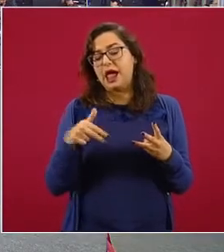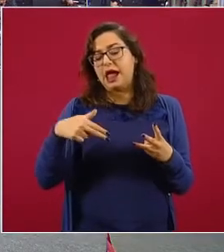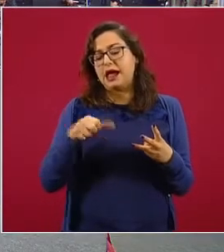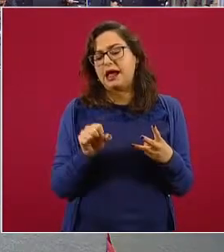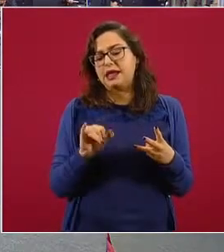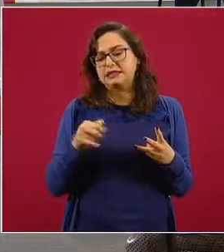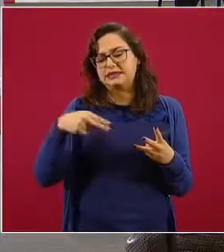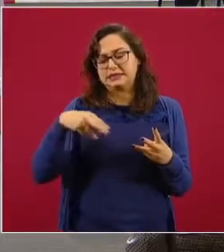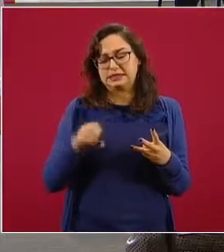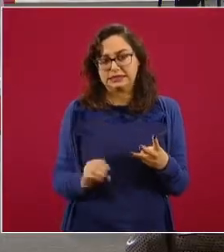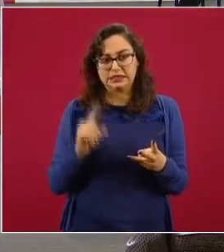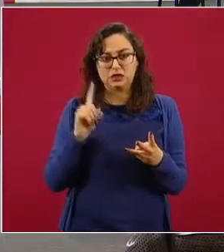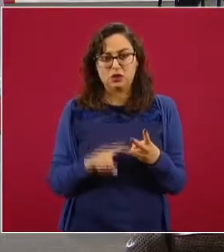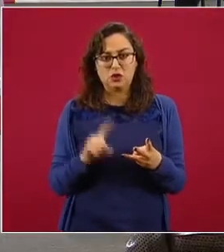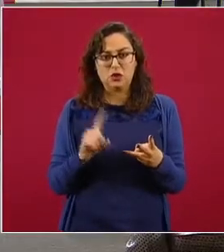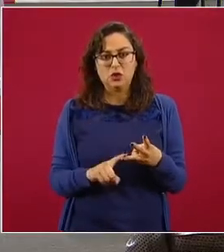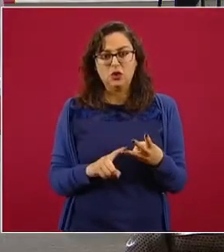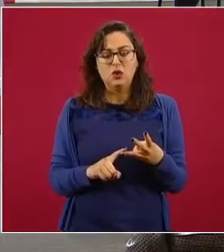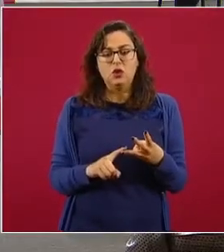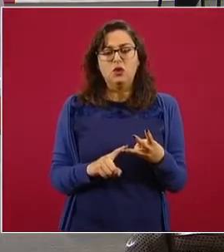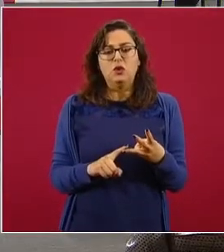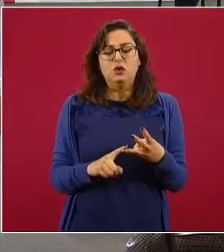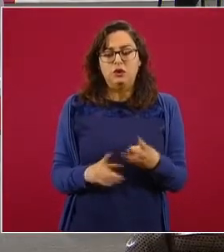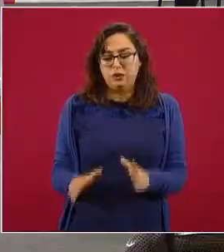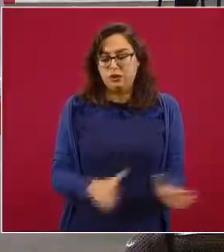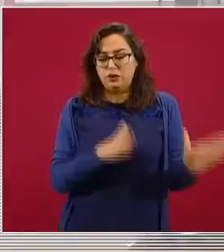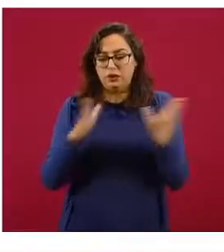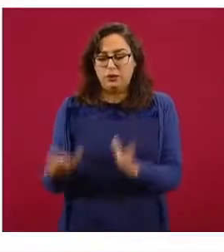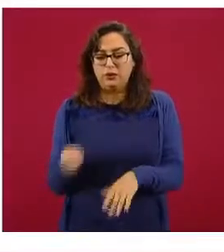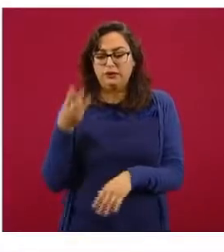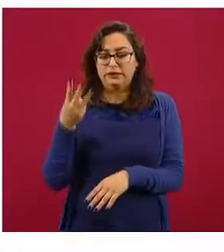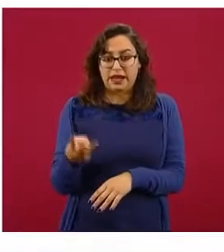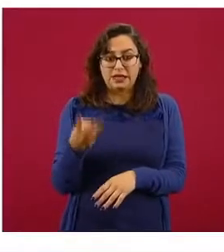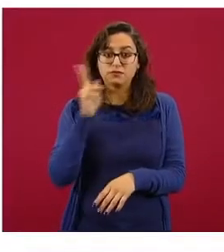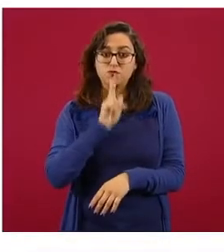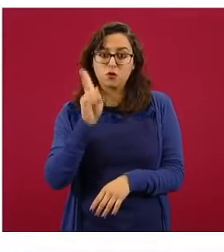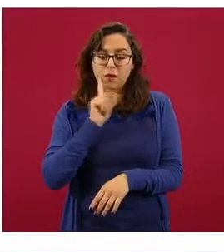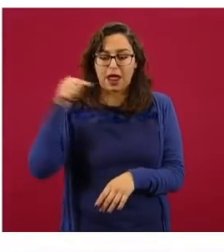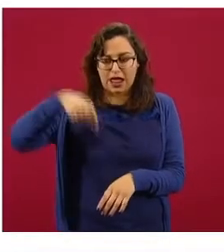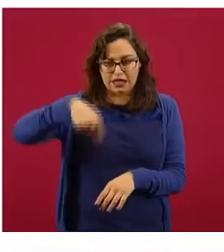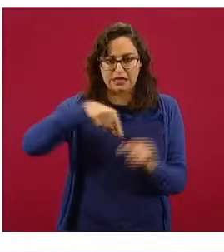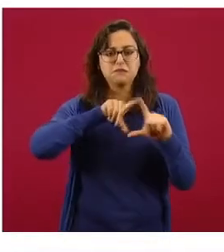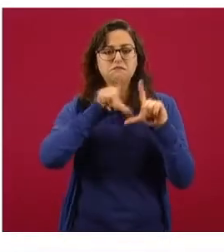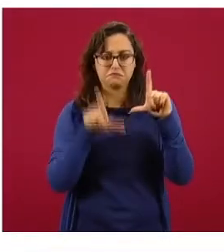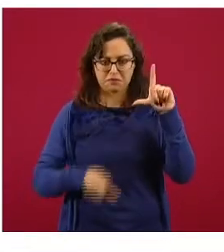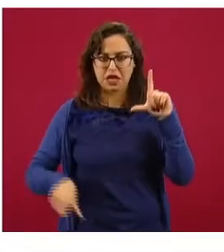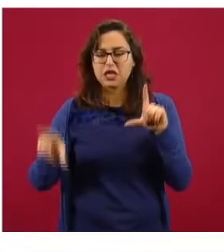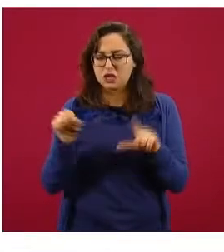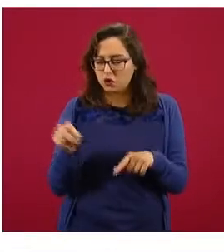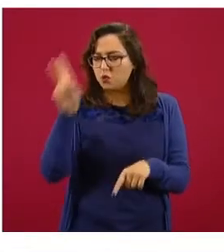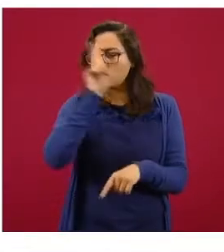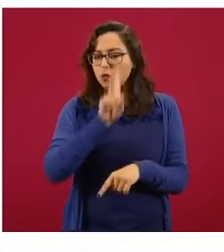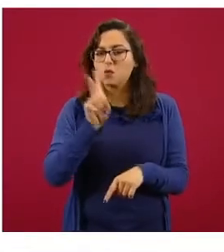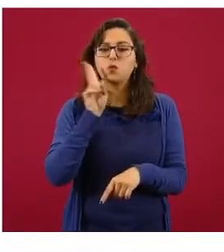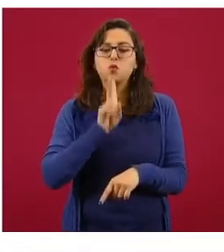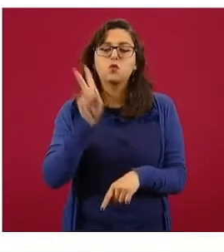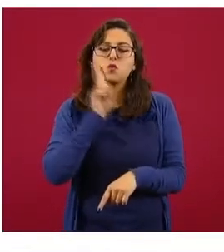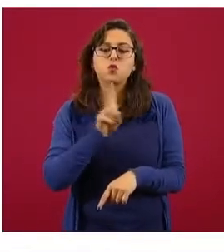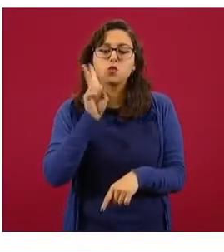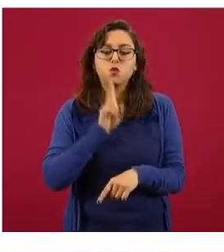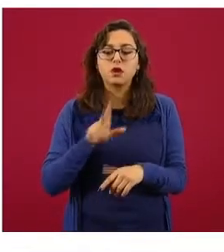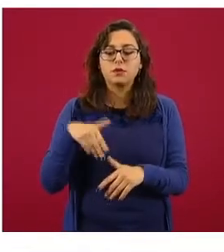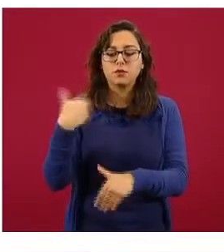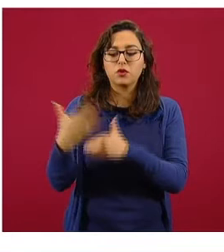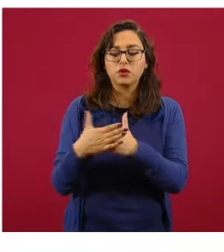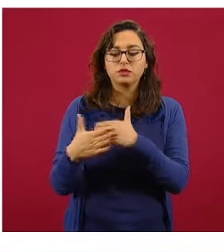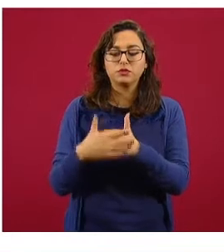de la COFEPRIS se llevará a cabo la fase 3 de estudio en México, como se había convenido. Se tiene que iniciar en la primera